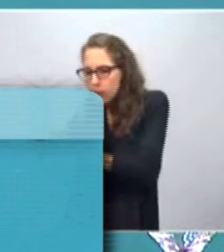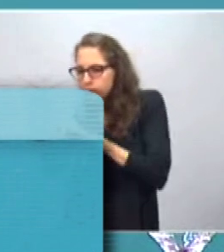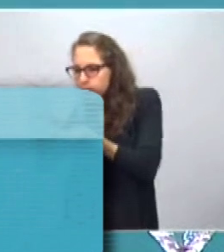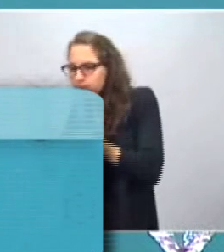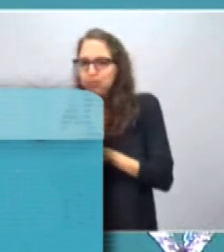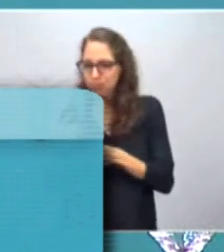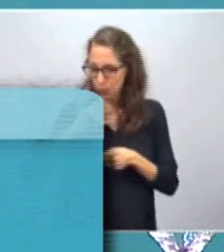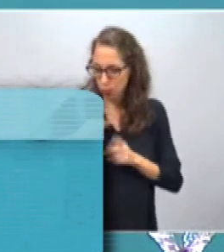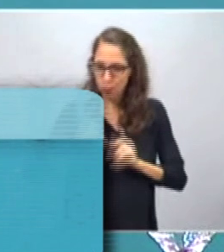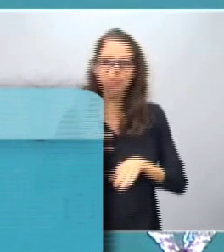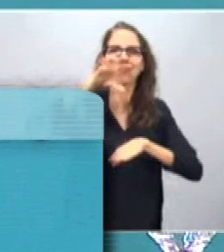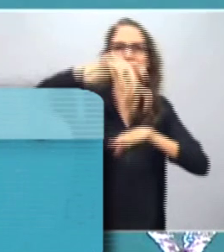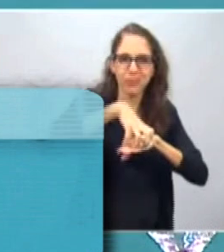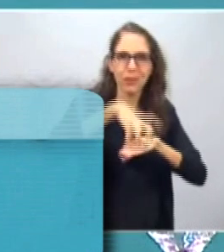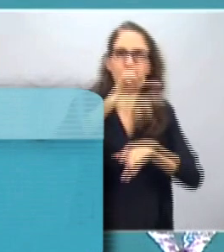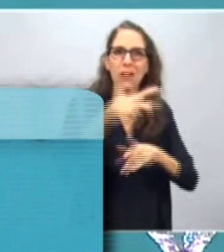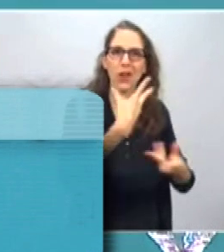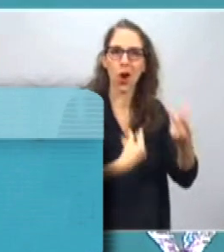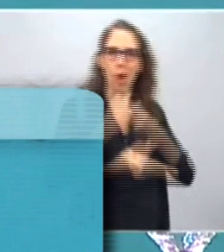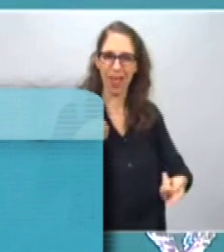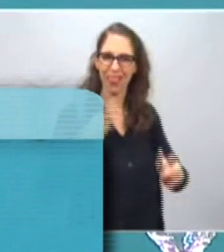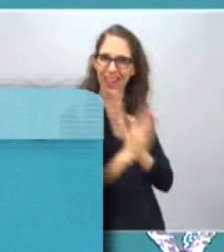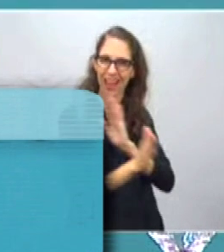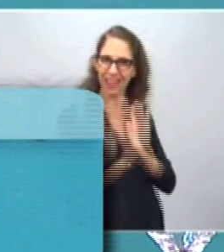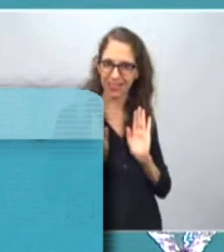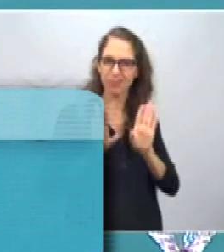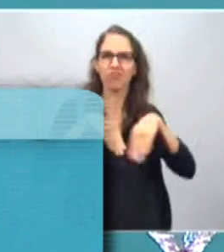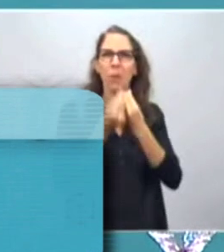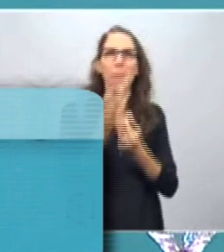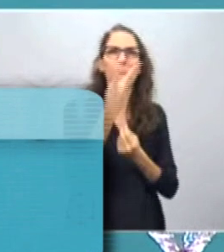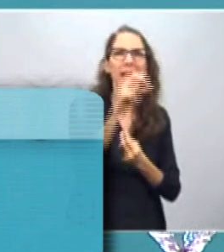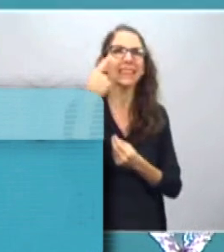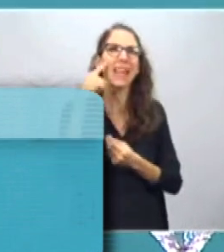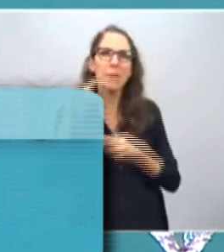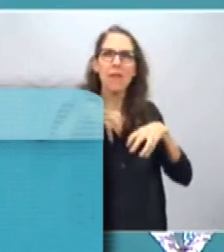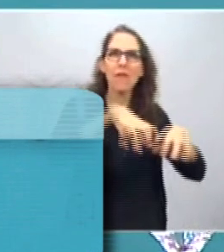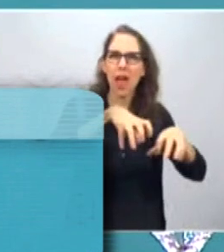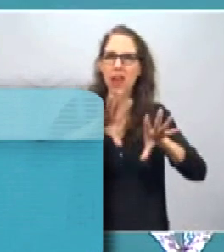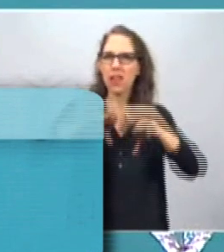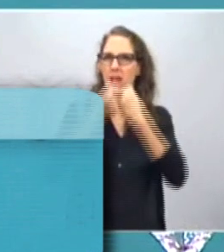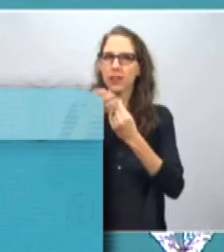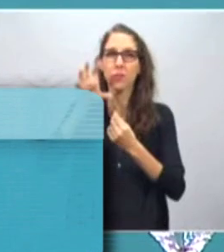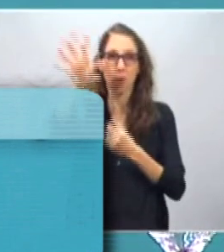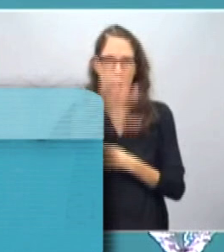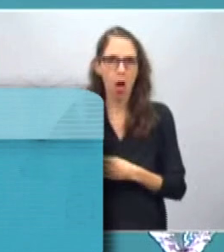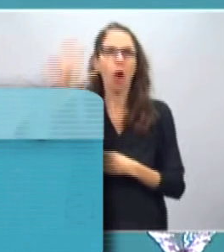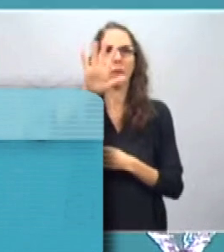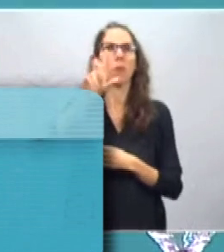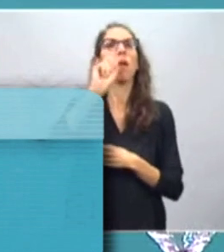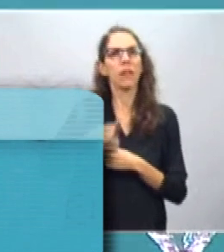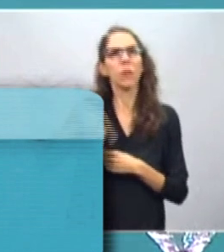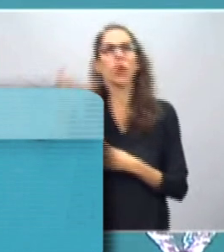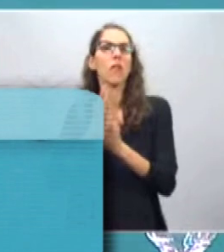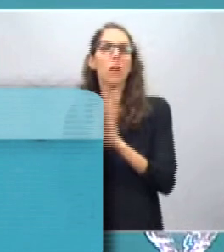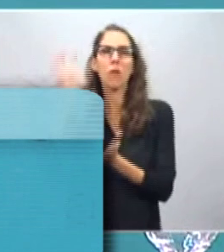de distintas ferias, llevamos más de 20.000 ferias en toda la provincia de Buenos Aires, pero también a través de mercados